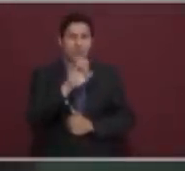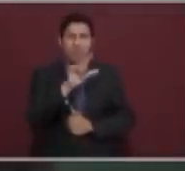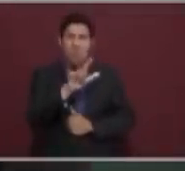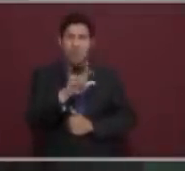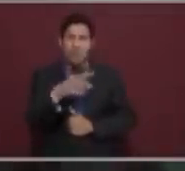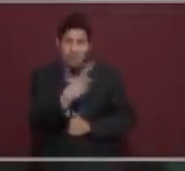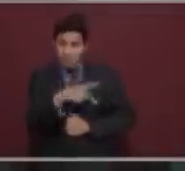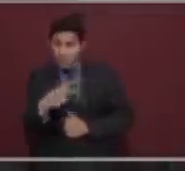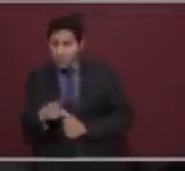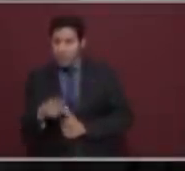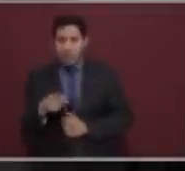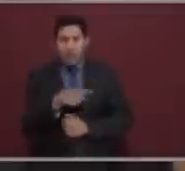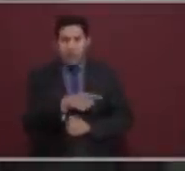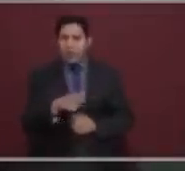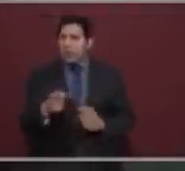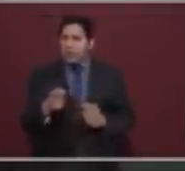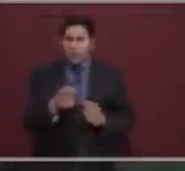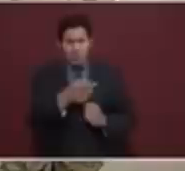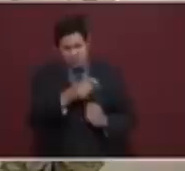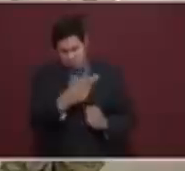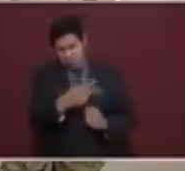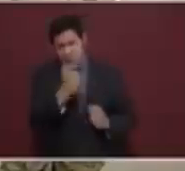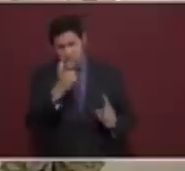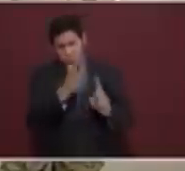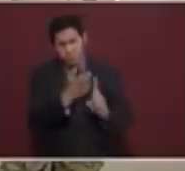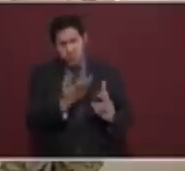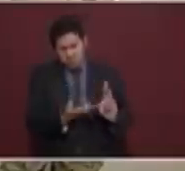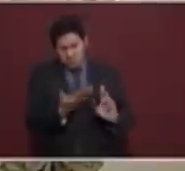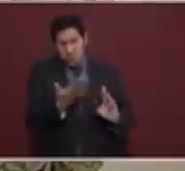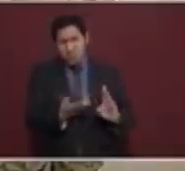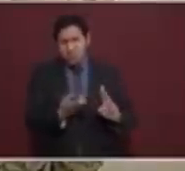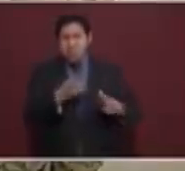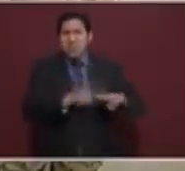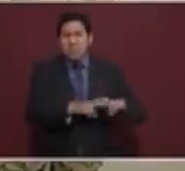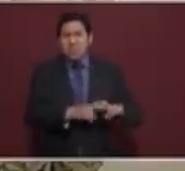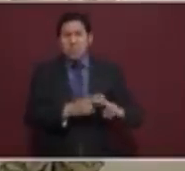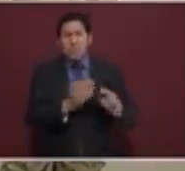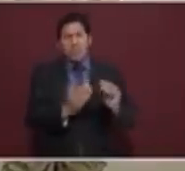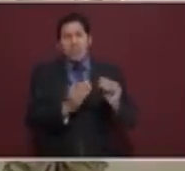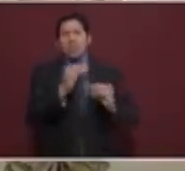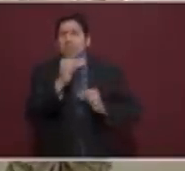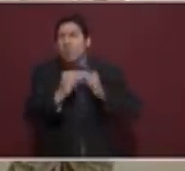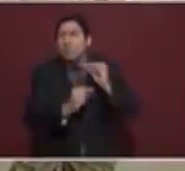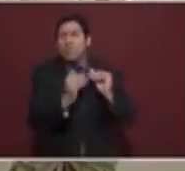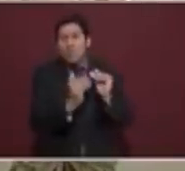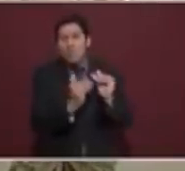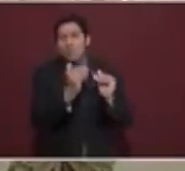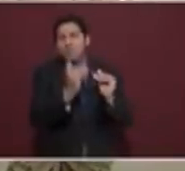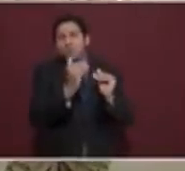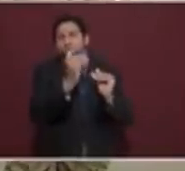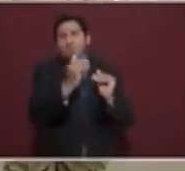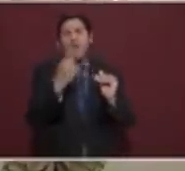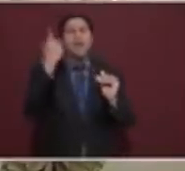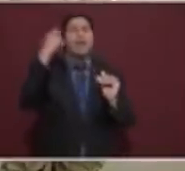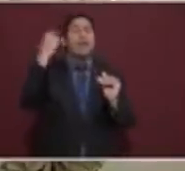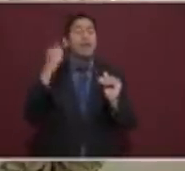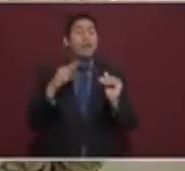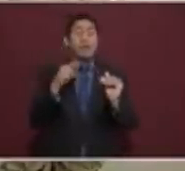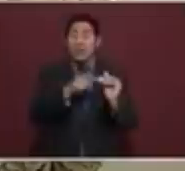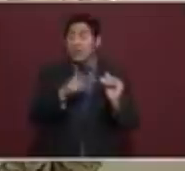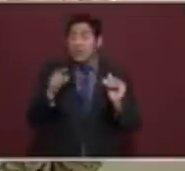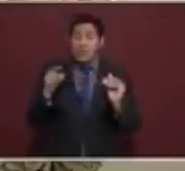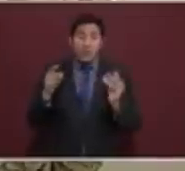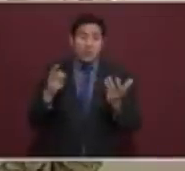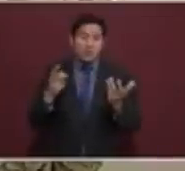incentivo de un incremento paulatino hasta llegar muy cercanamente en el